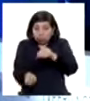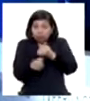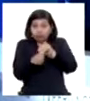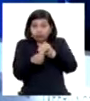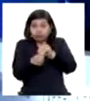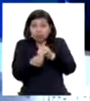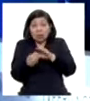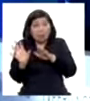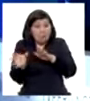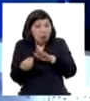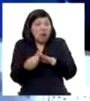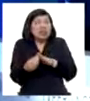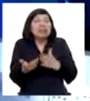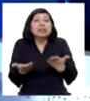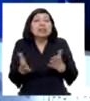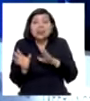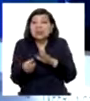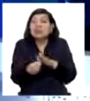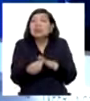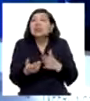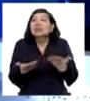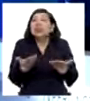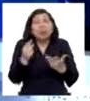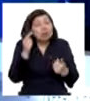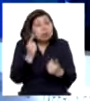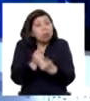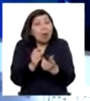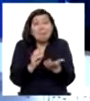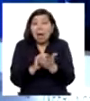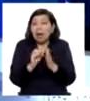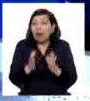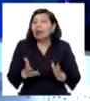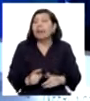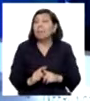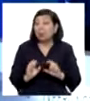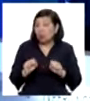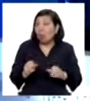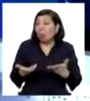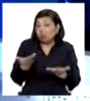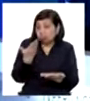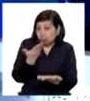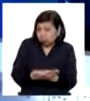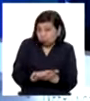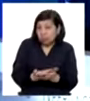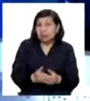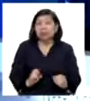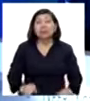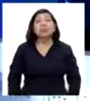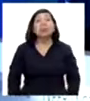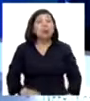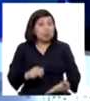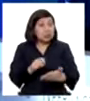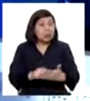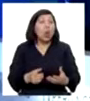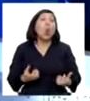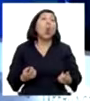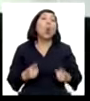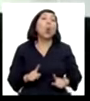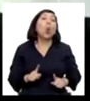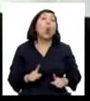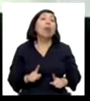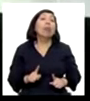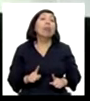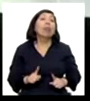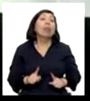uh-huh. que es un poco claro. solamente objetiva, con uh-huh. data, pero que puede ser complementaria de esa manera gráfica, ¿no? Claro. Ahora, ¿cuándo se